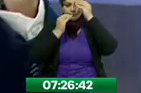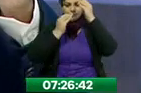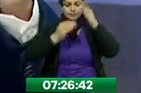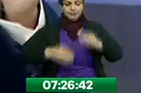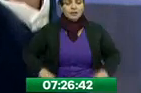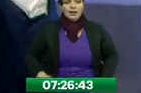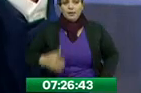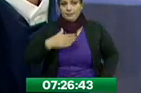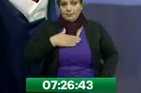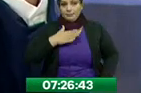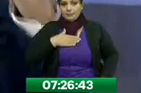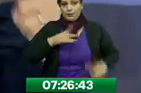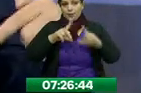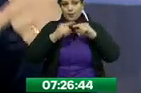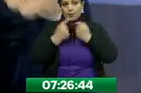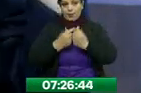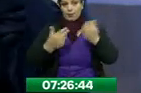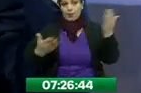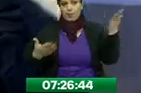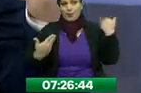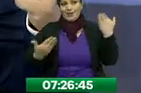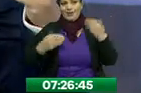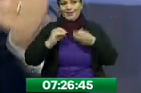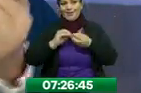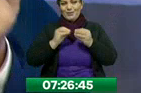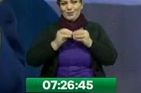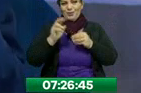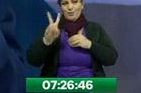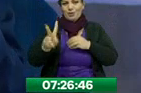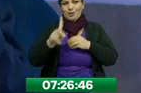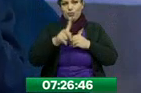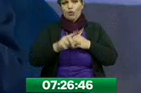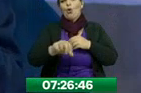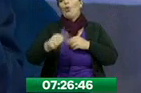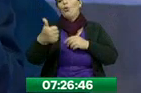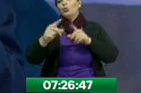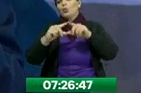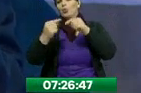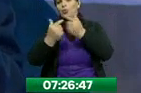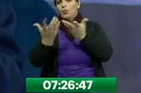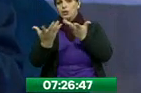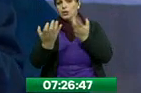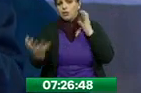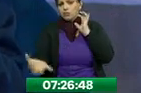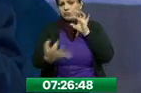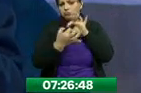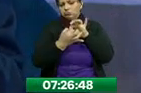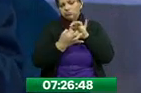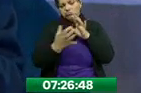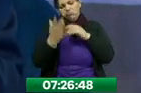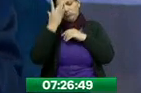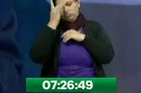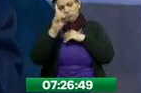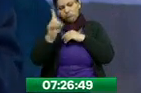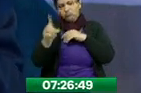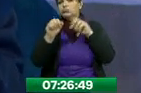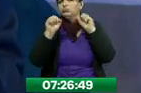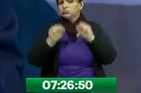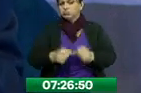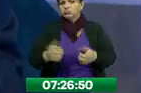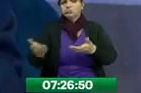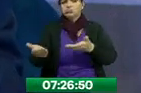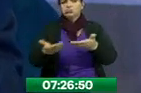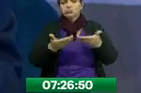de aquellos que coincidan con nuestros postulados de trabajar por empleo, por emprendimiento, por innovación, con